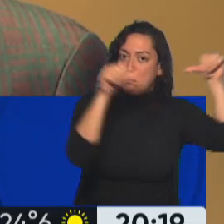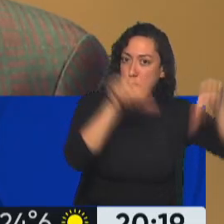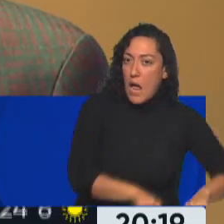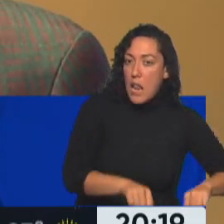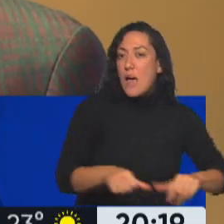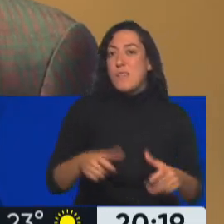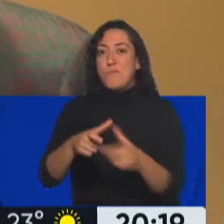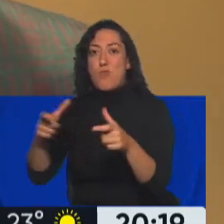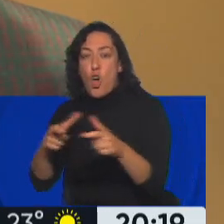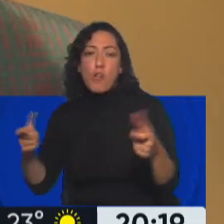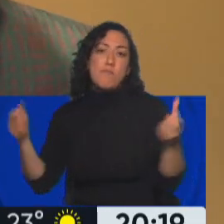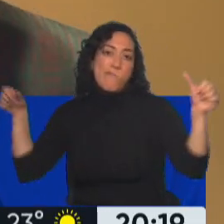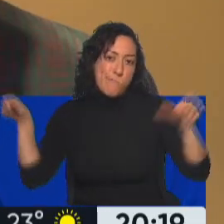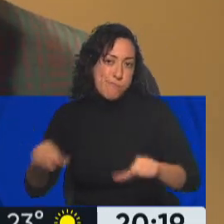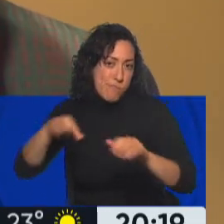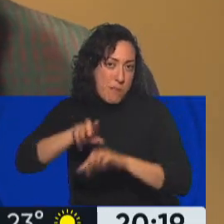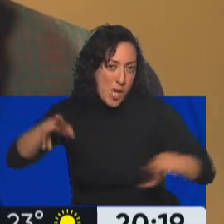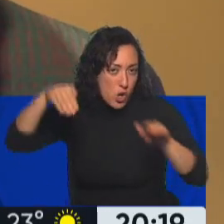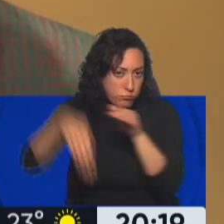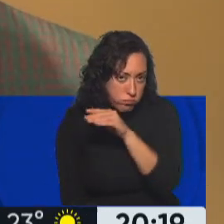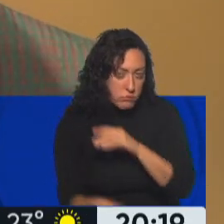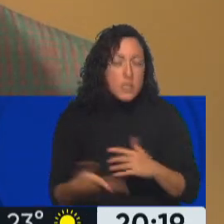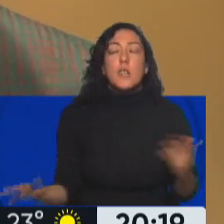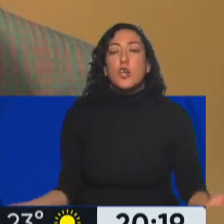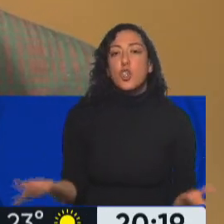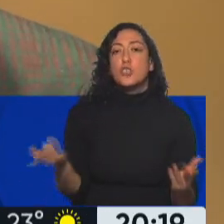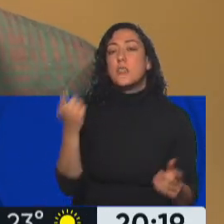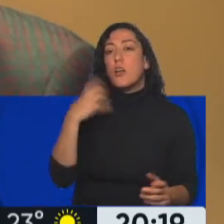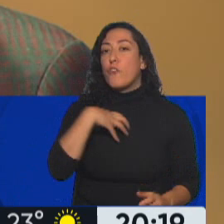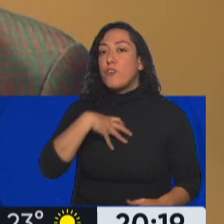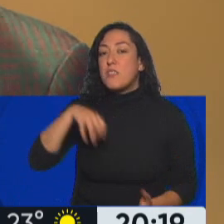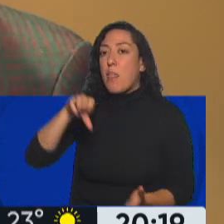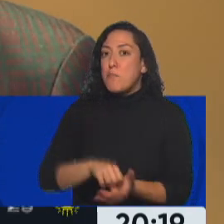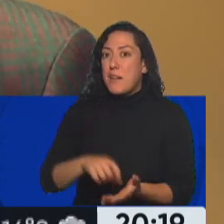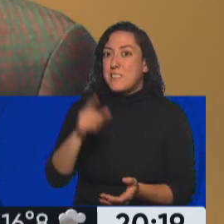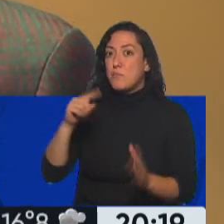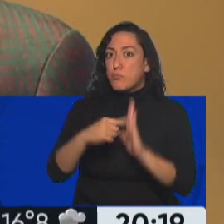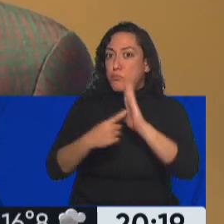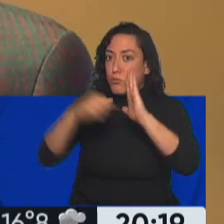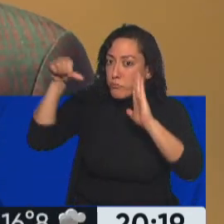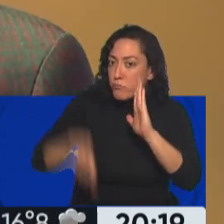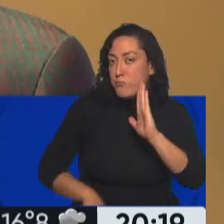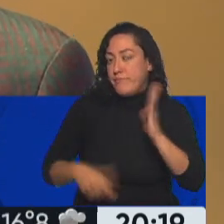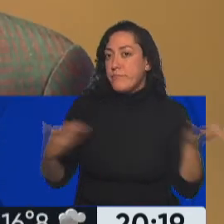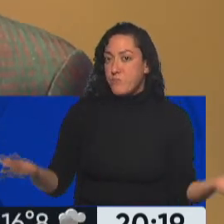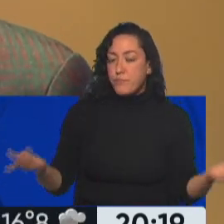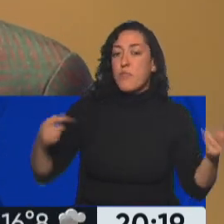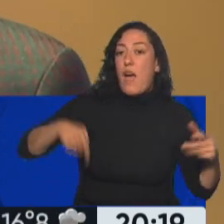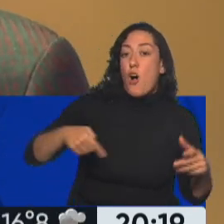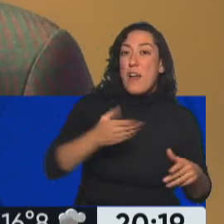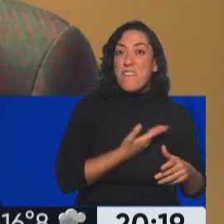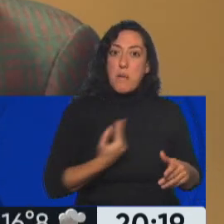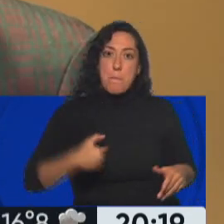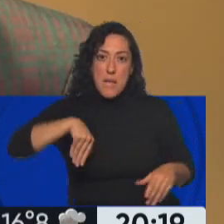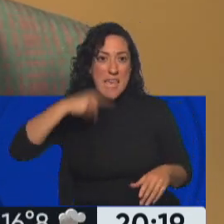caen más. Entonces la consecuencia que nosotros observamos es el aumento del riesgo país. Y además viene en una situación donde estábamos negociando con el Fondo